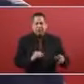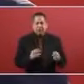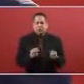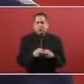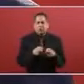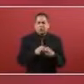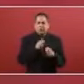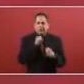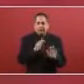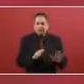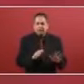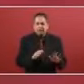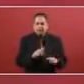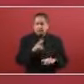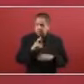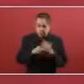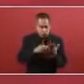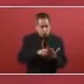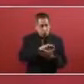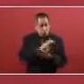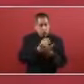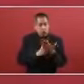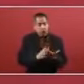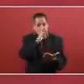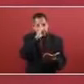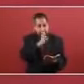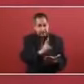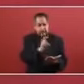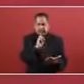nervioso. Se van a respetar los contratos